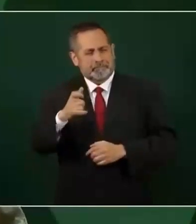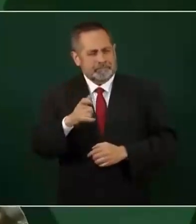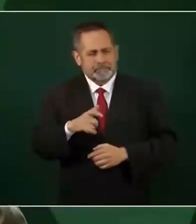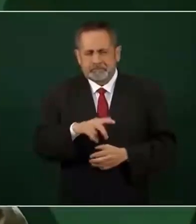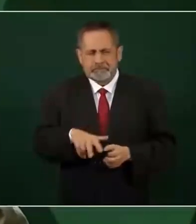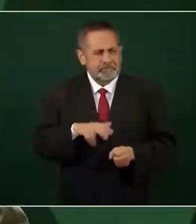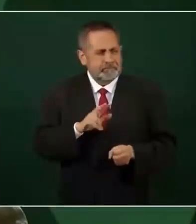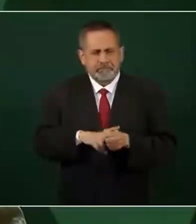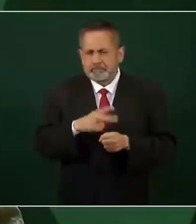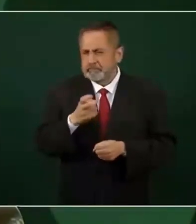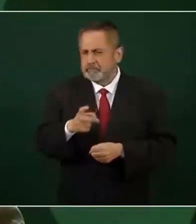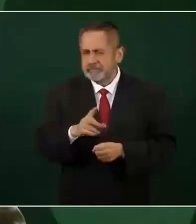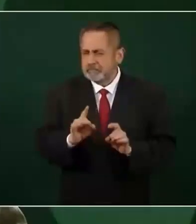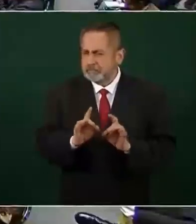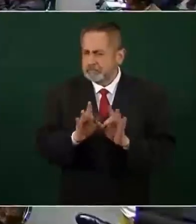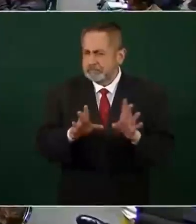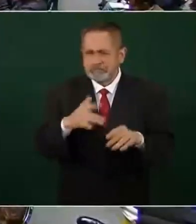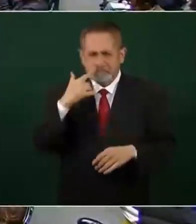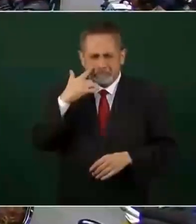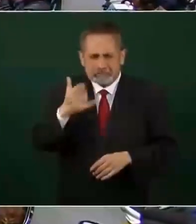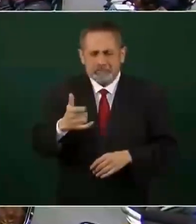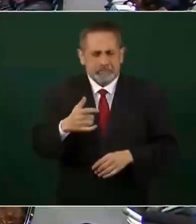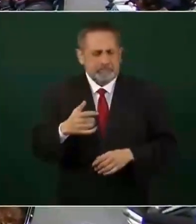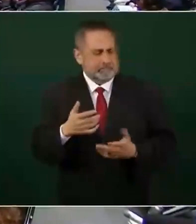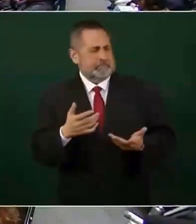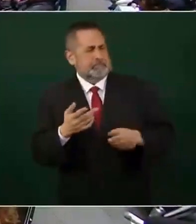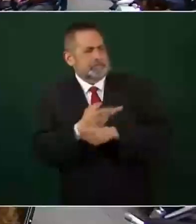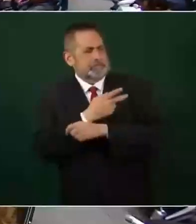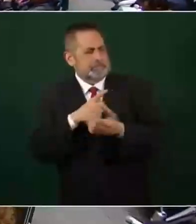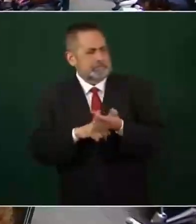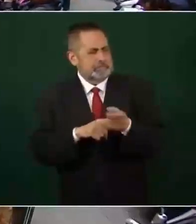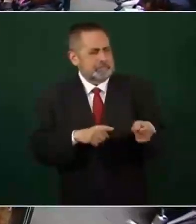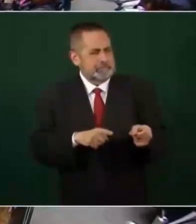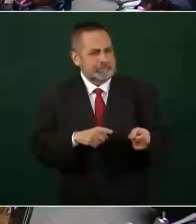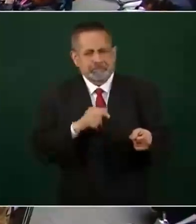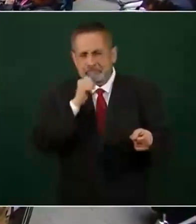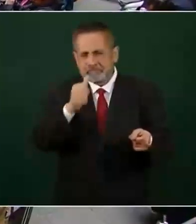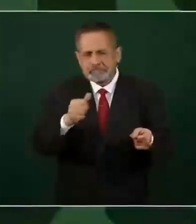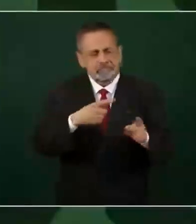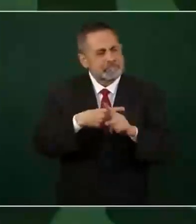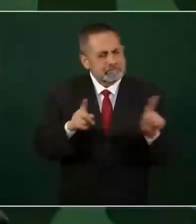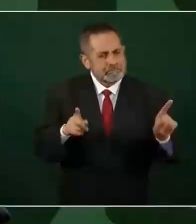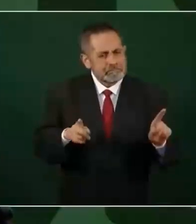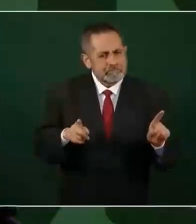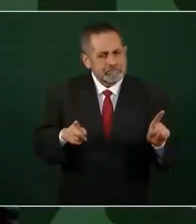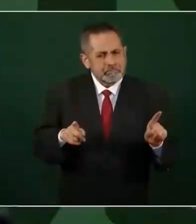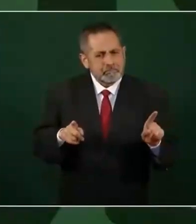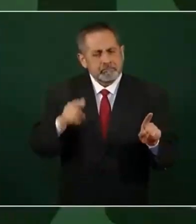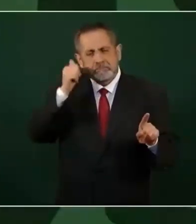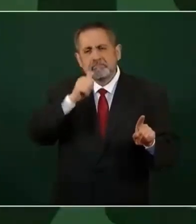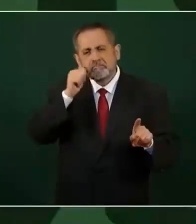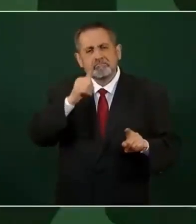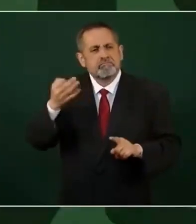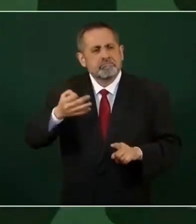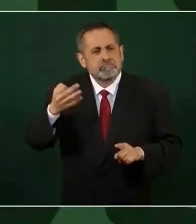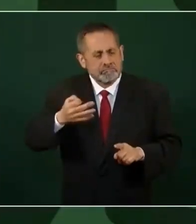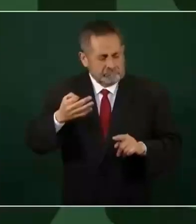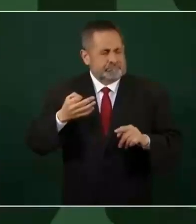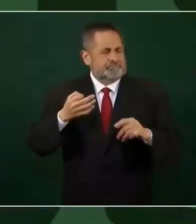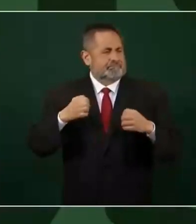normal que se desarrollaran, eventos que salían de la parte normal de operación